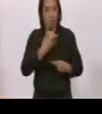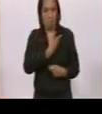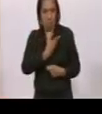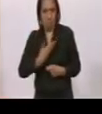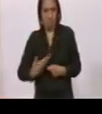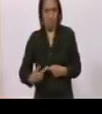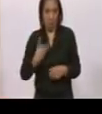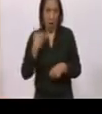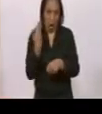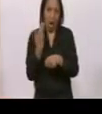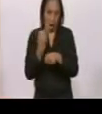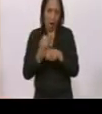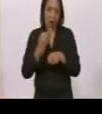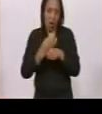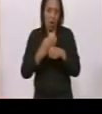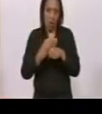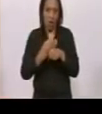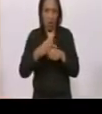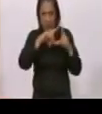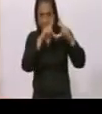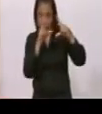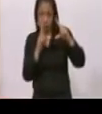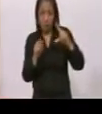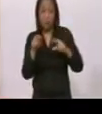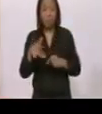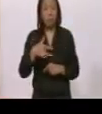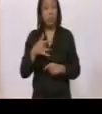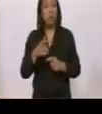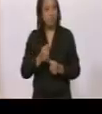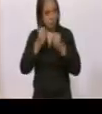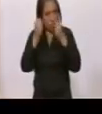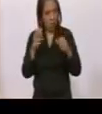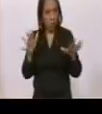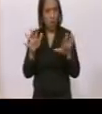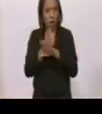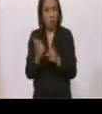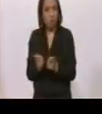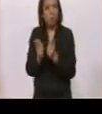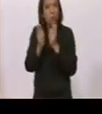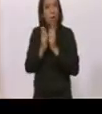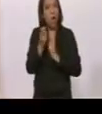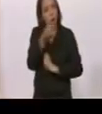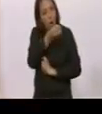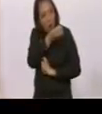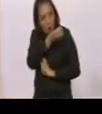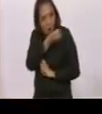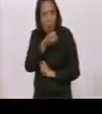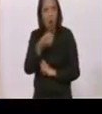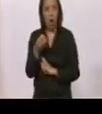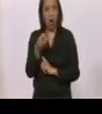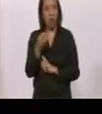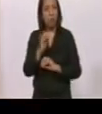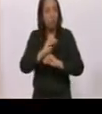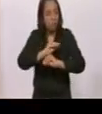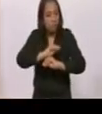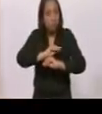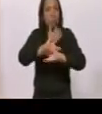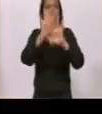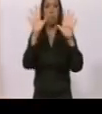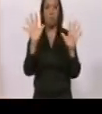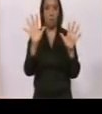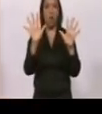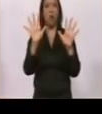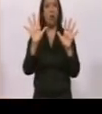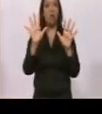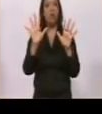República para asegurar que el cambio de administración sea ordenado, transparente y